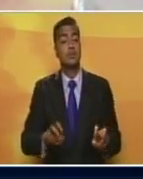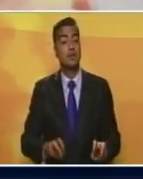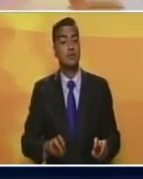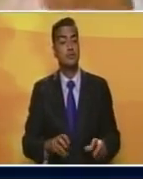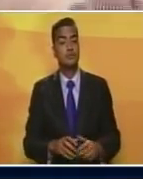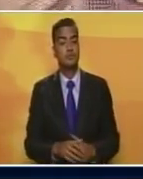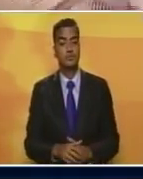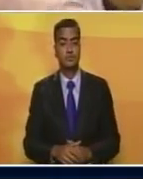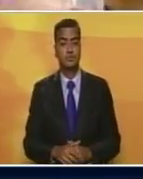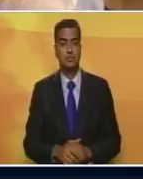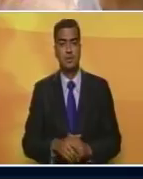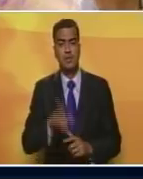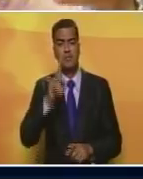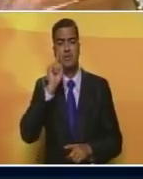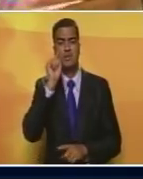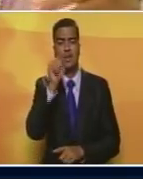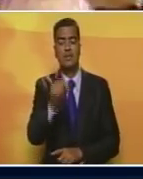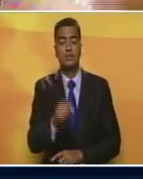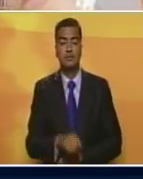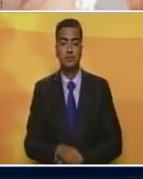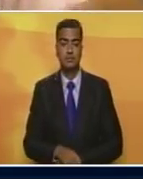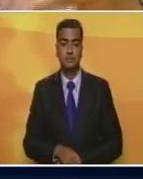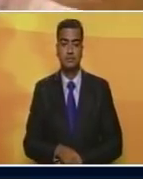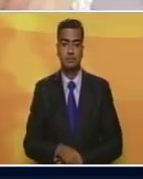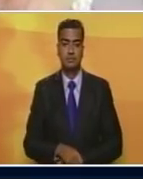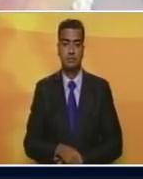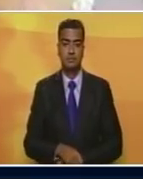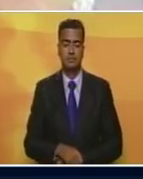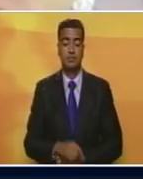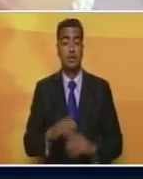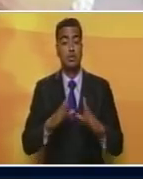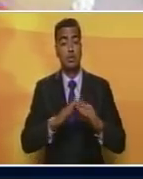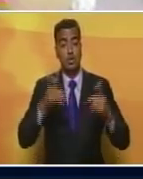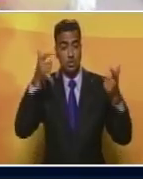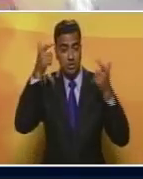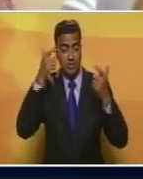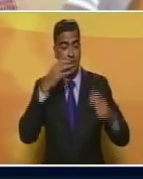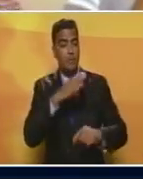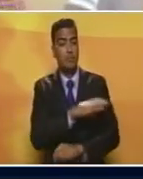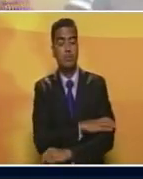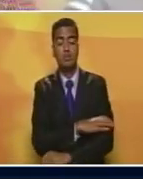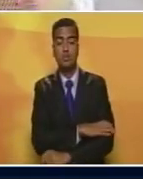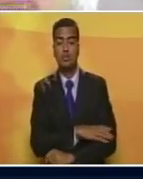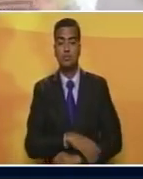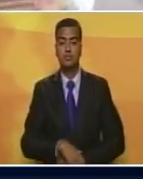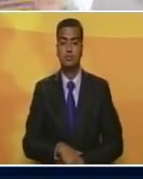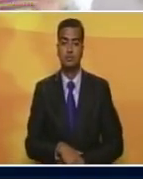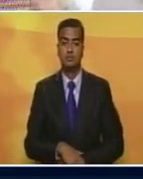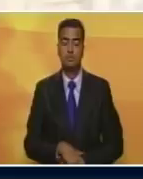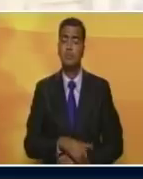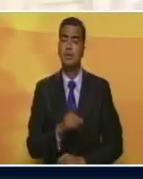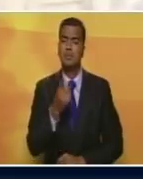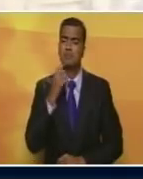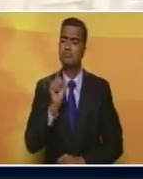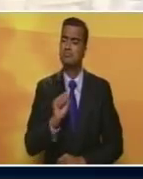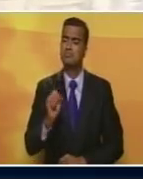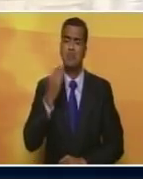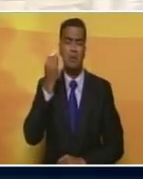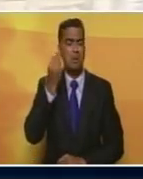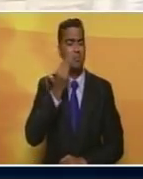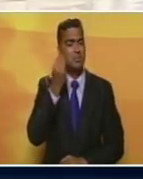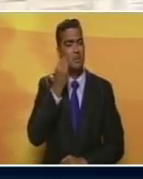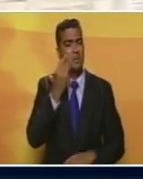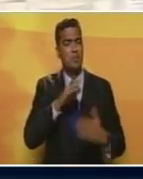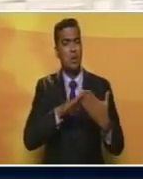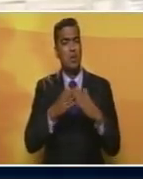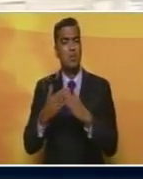pese a las dificultades que se han presentado. Estamos de nuevo en un escenario de diálogo a punto de llegar a acuerdos importantes para la paz y para la tranquilidad. Nosotros siempre vamos a estar